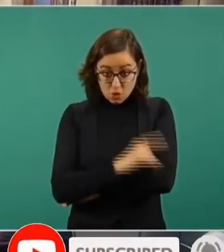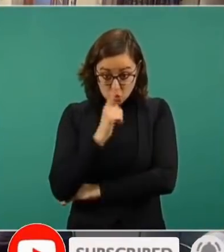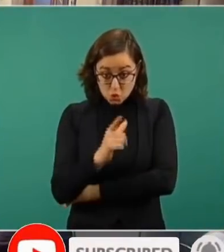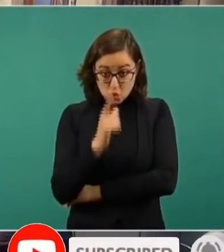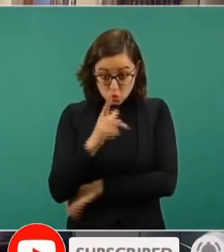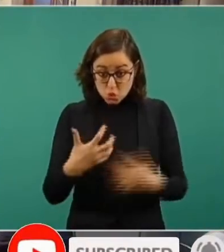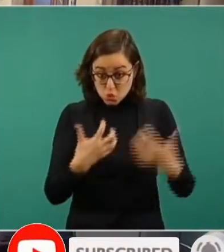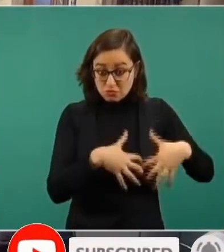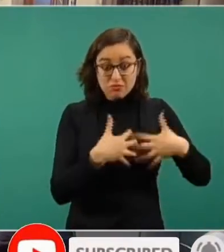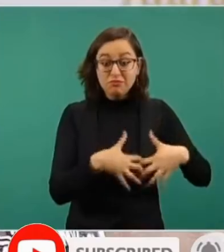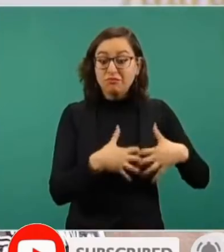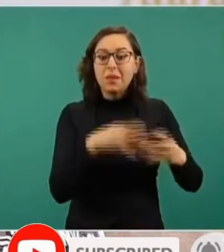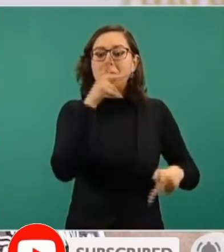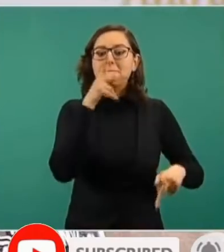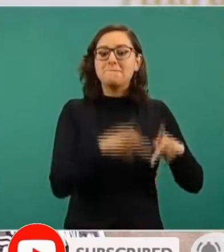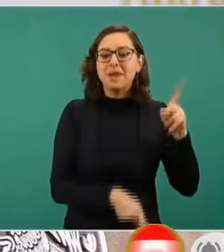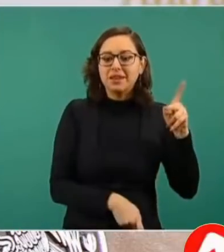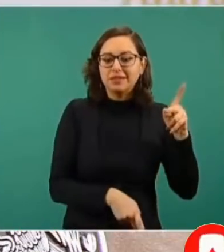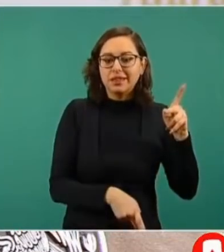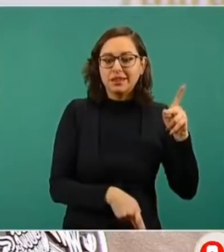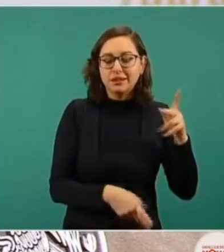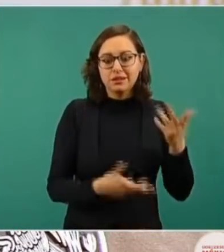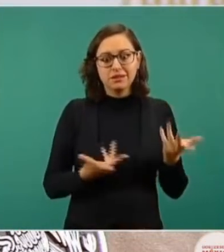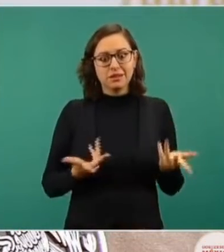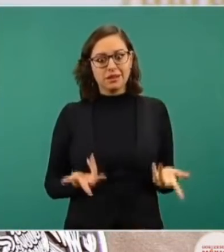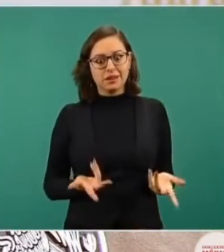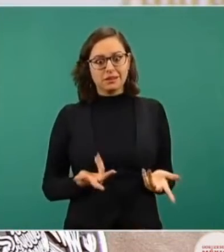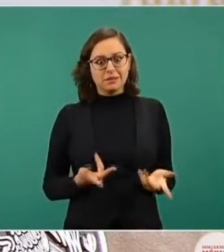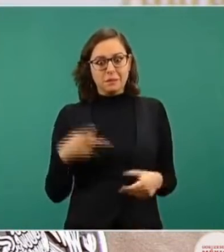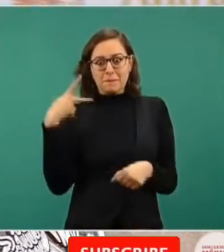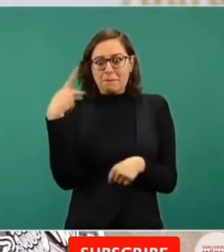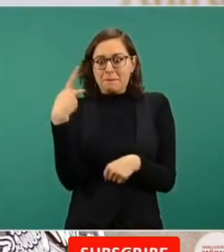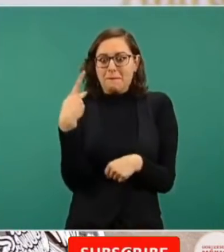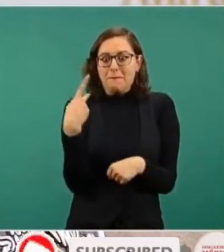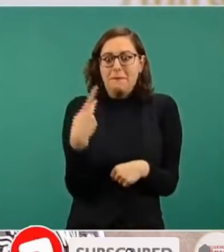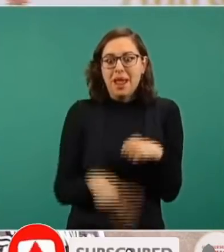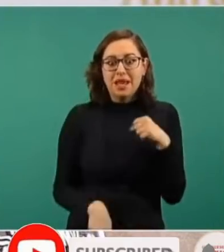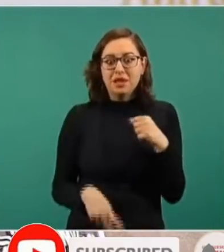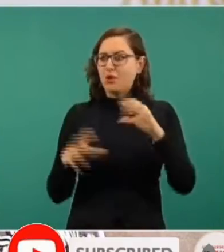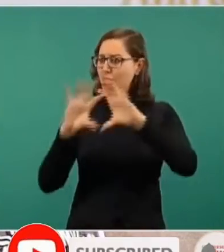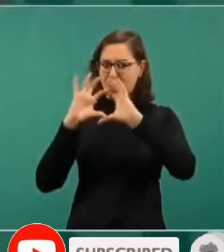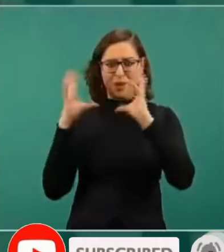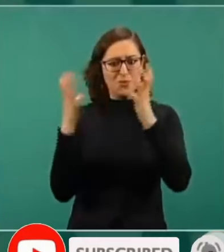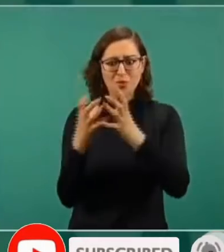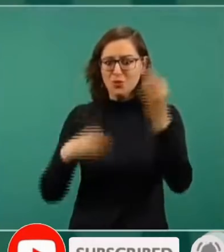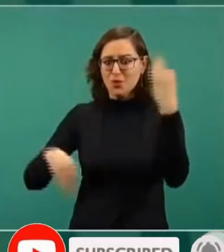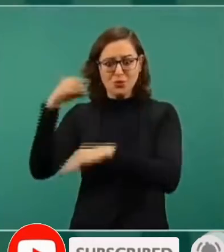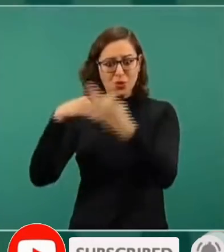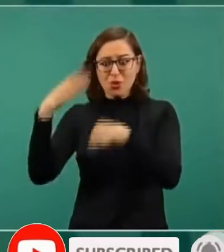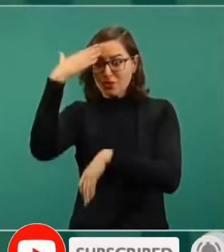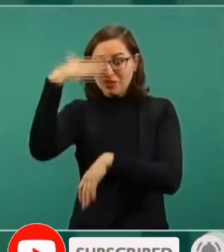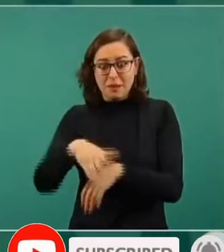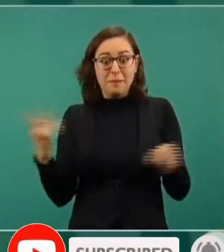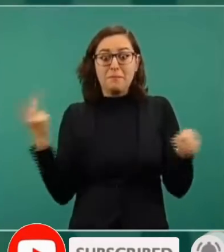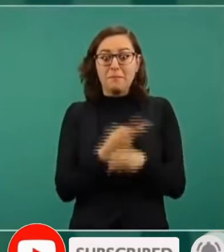la estabilidad de la red. Este es un tema analizado en todo el mundo, se sabe, la intermitencia